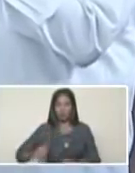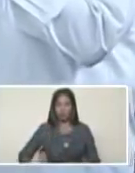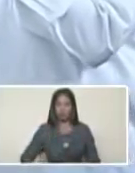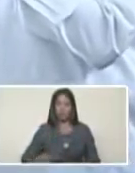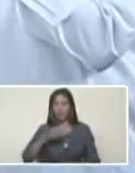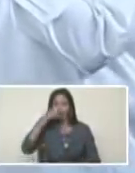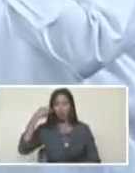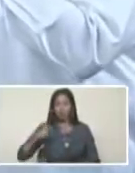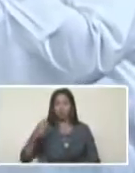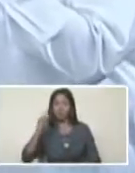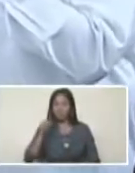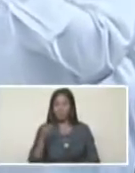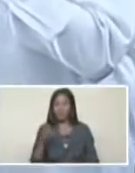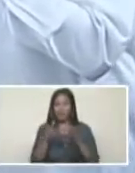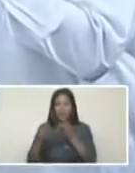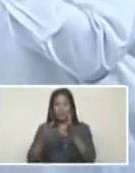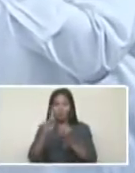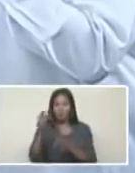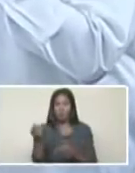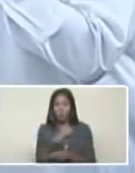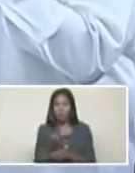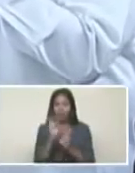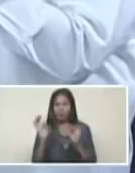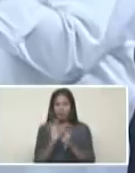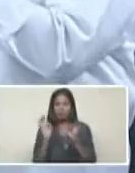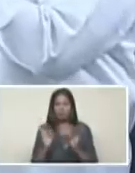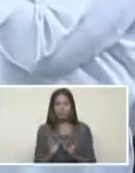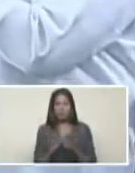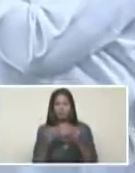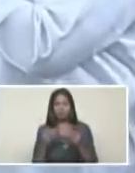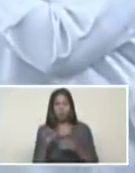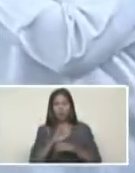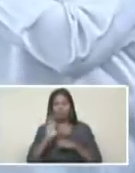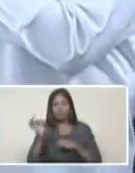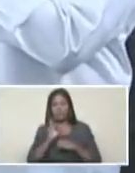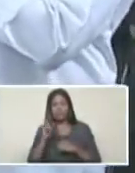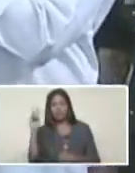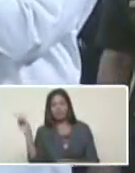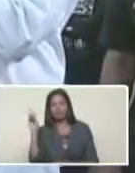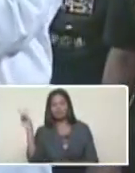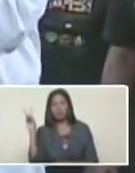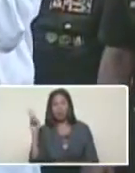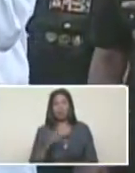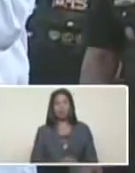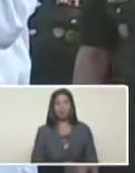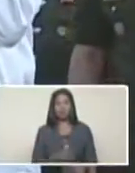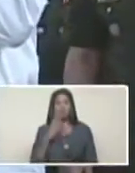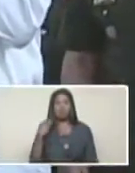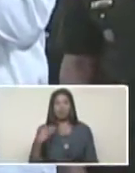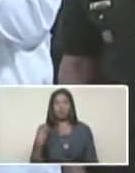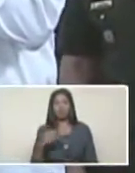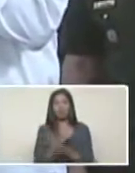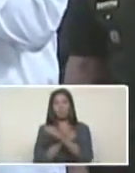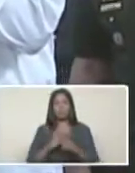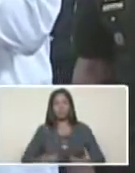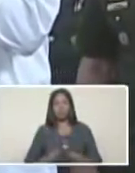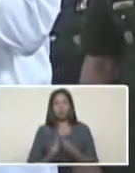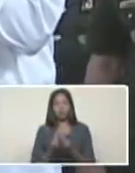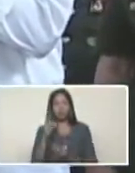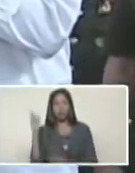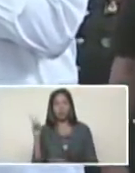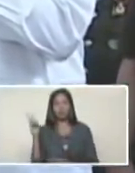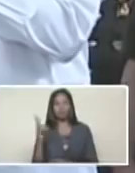Rusia, a buscarle camino a los satélites venezolanos. Los felicito. Juventud Militar de Venezuela, Juventud.